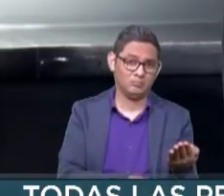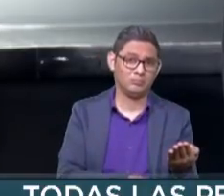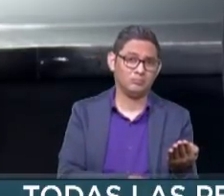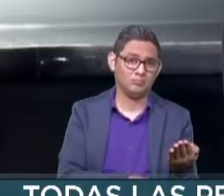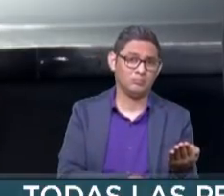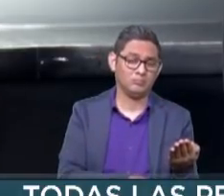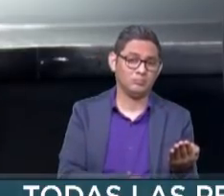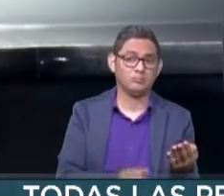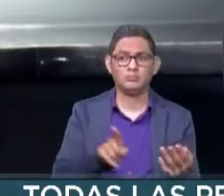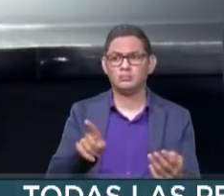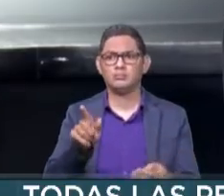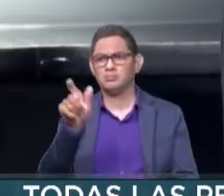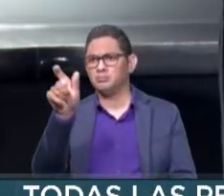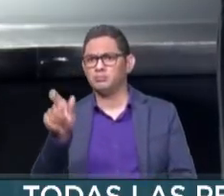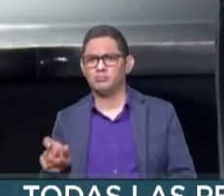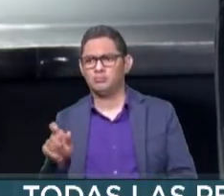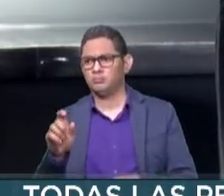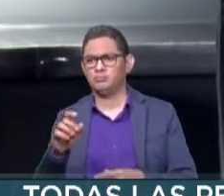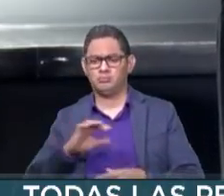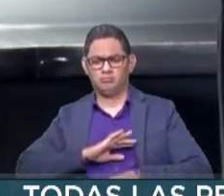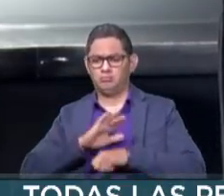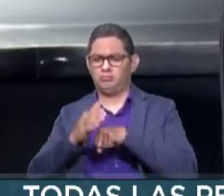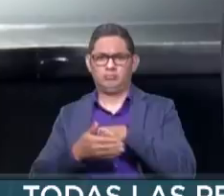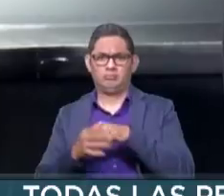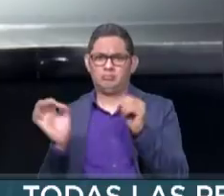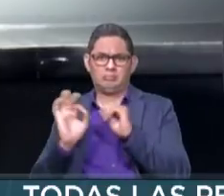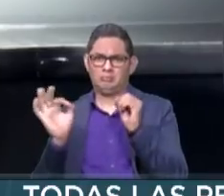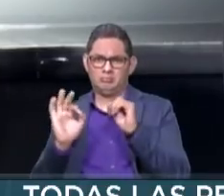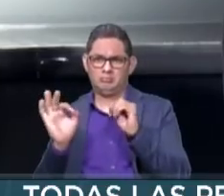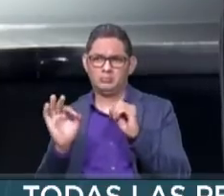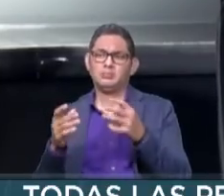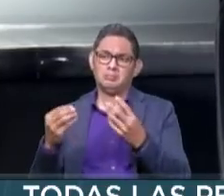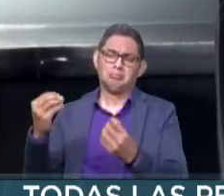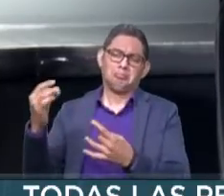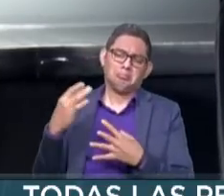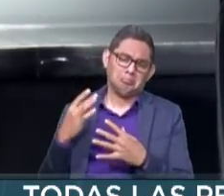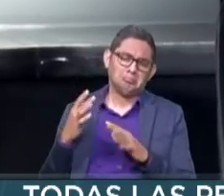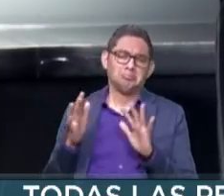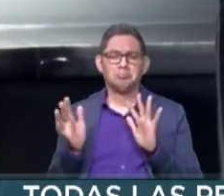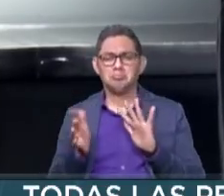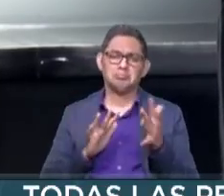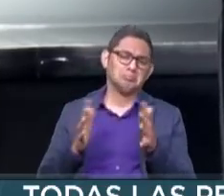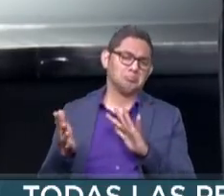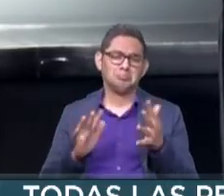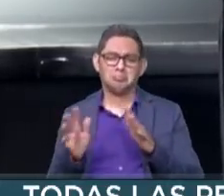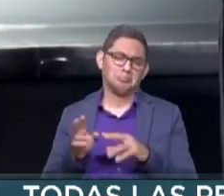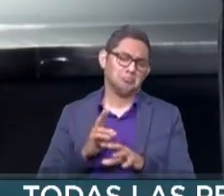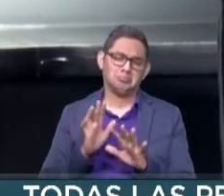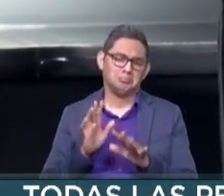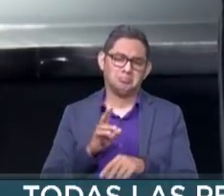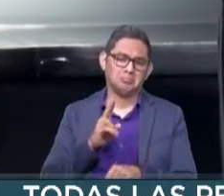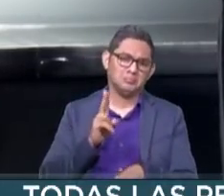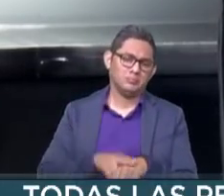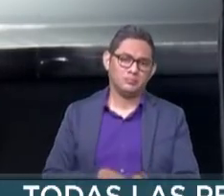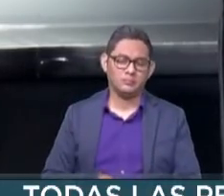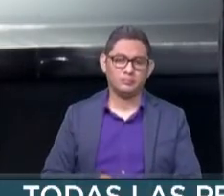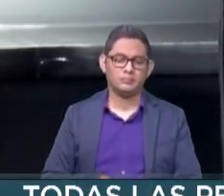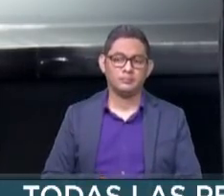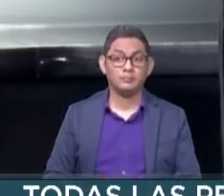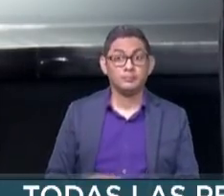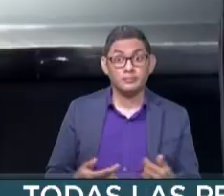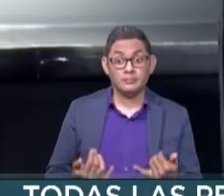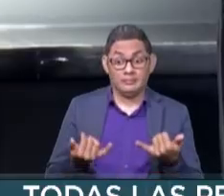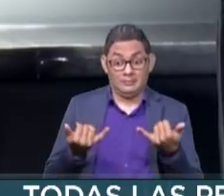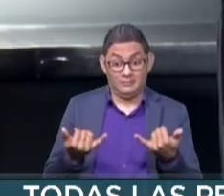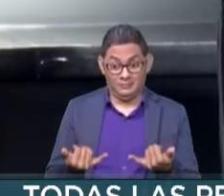embarazada. Tomando en consideración las características de la vacuna que se está aplicando actualmente en nuestro país, que es la vacuna